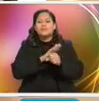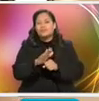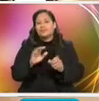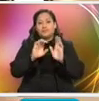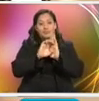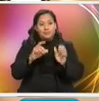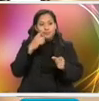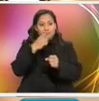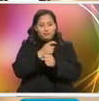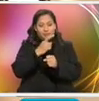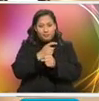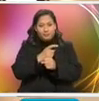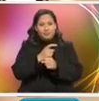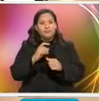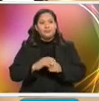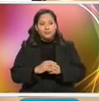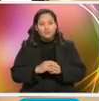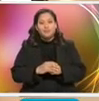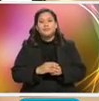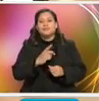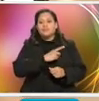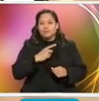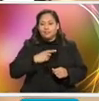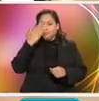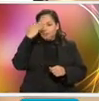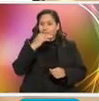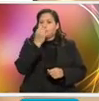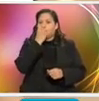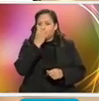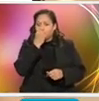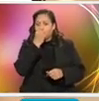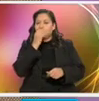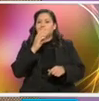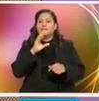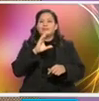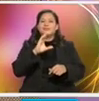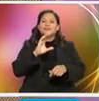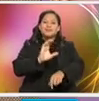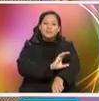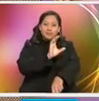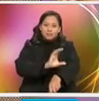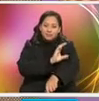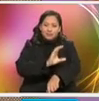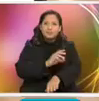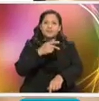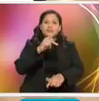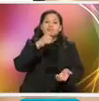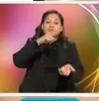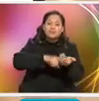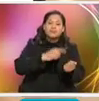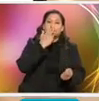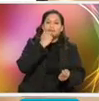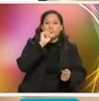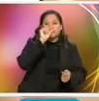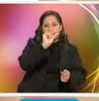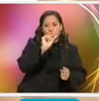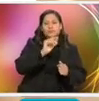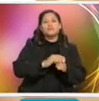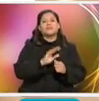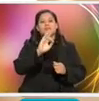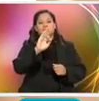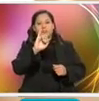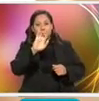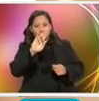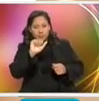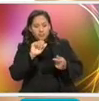Mira, principalmente hay que saber consumir carbohidratos de bajo índice glucémico, es decir, que tengan